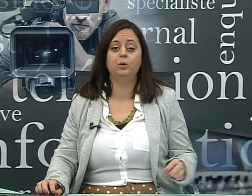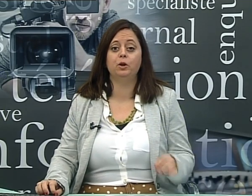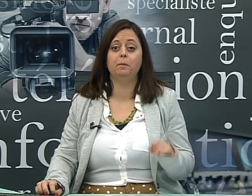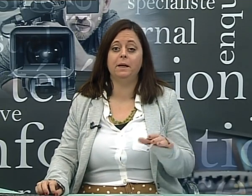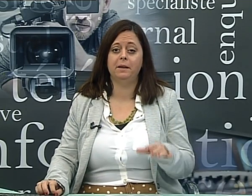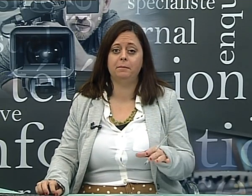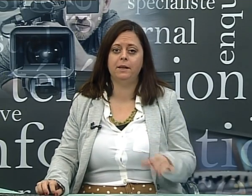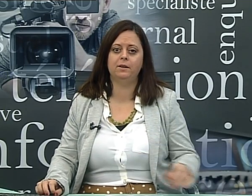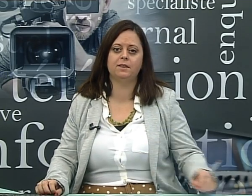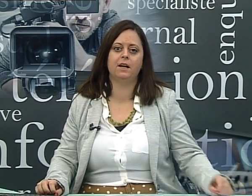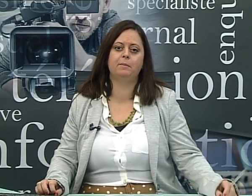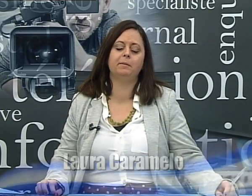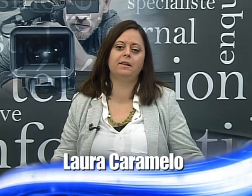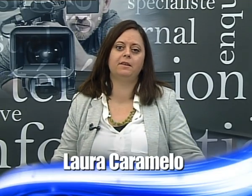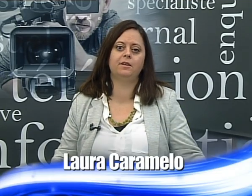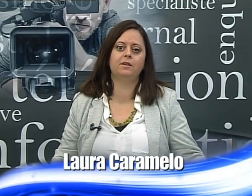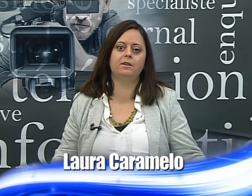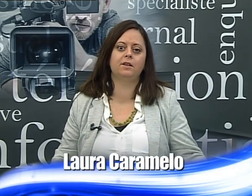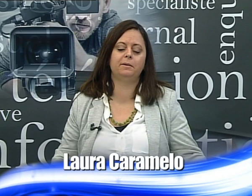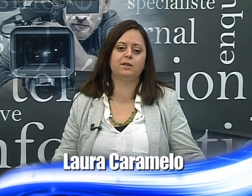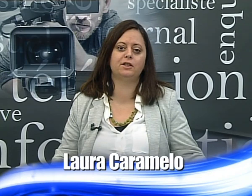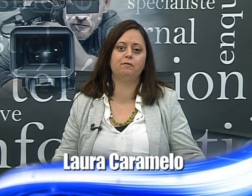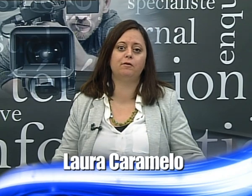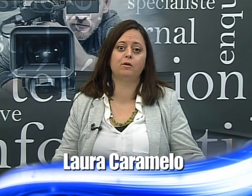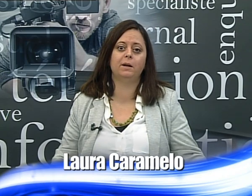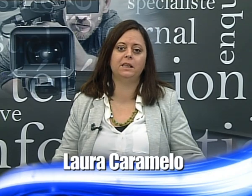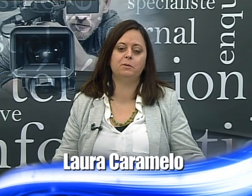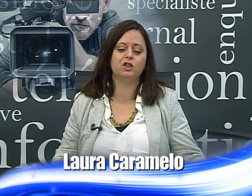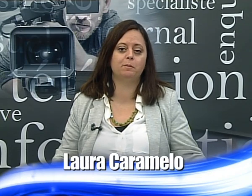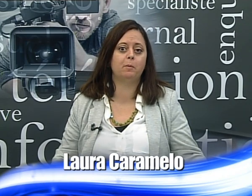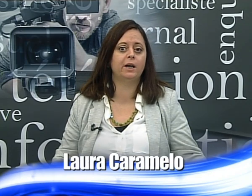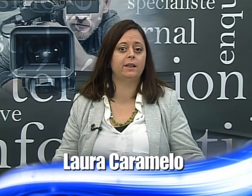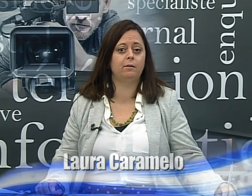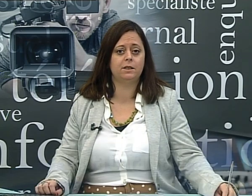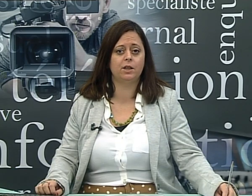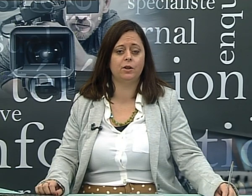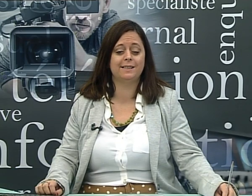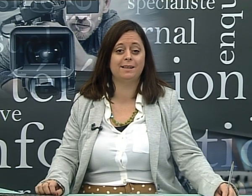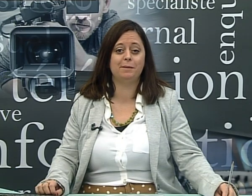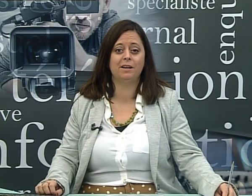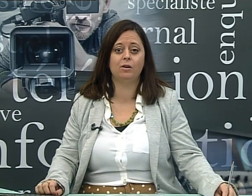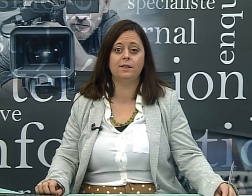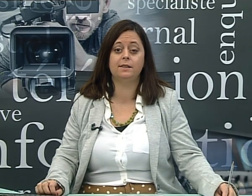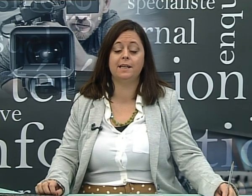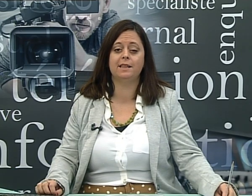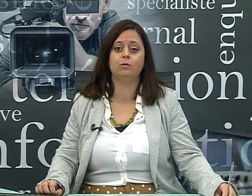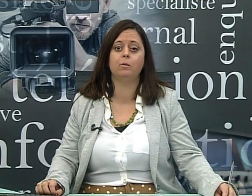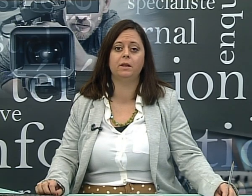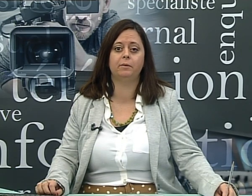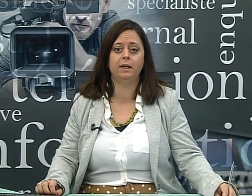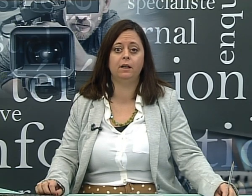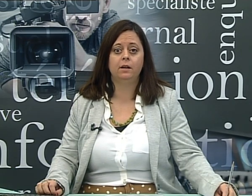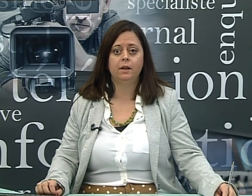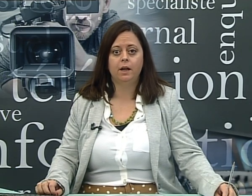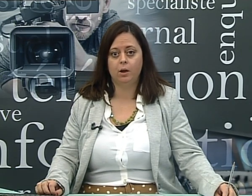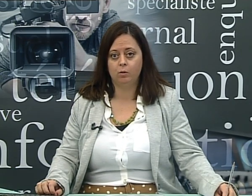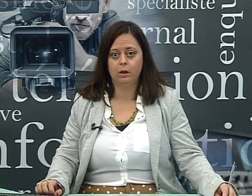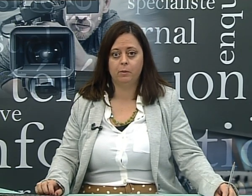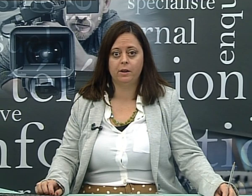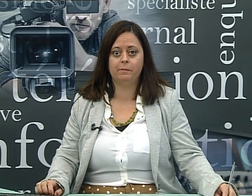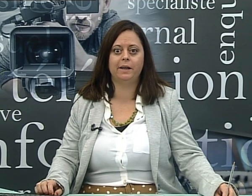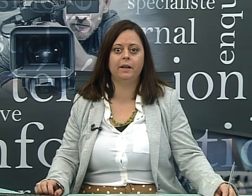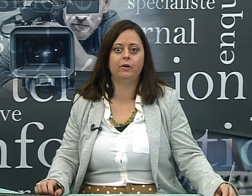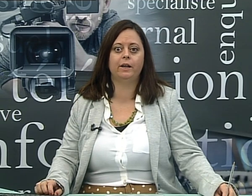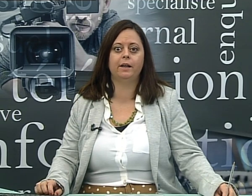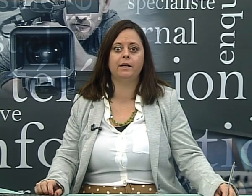Dos y medio en punto, bienvenidos a la primera edición de los servicios informativos de Popular Televisión de este miércoles 19 de abril. El